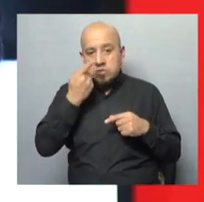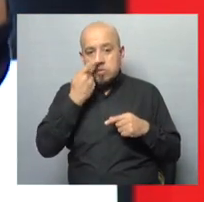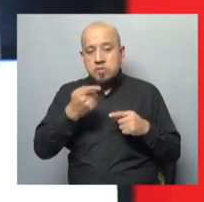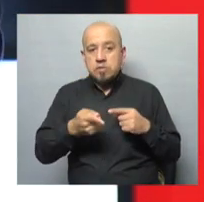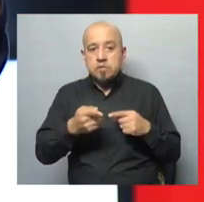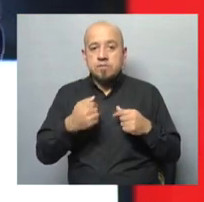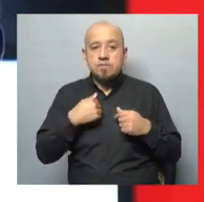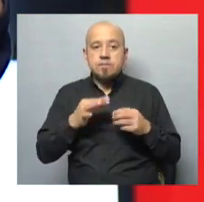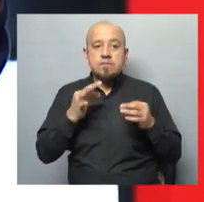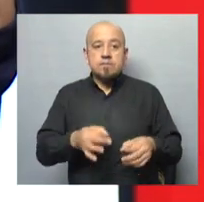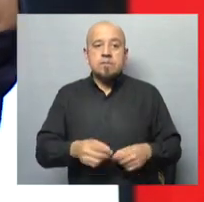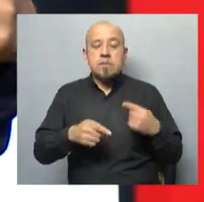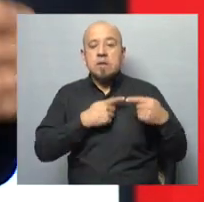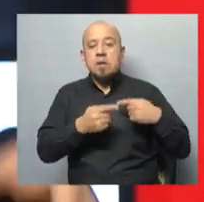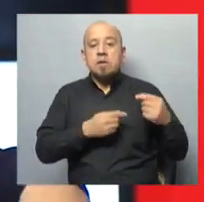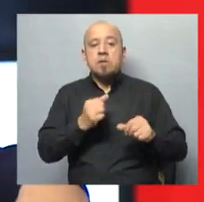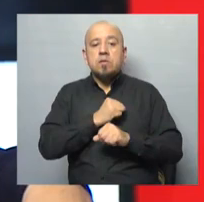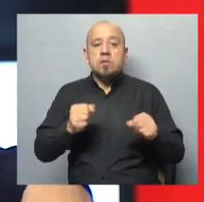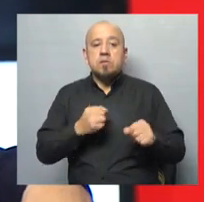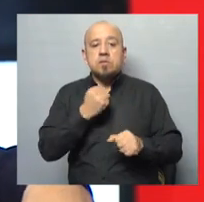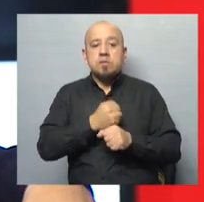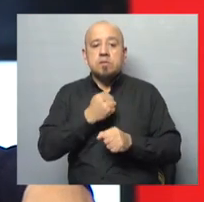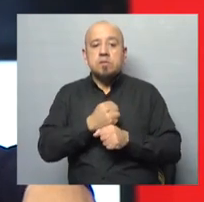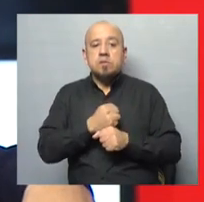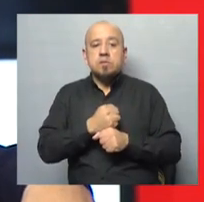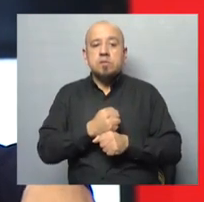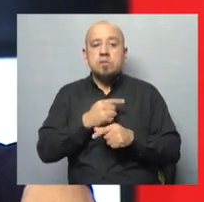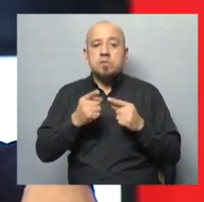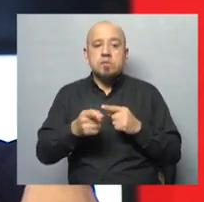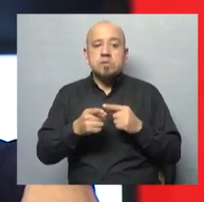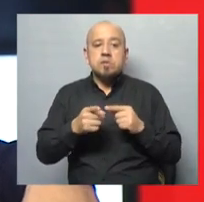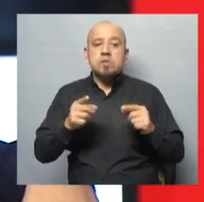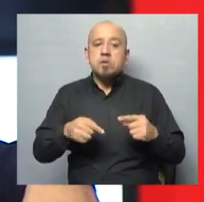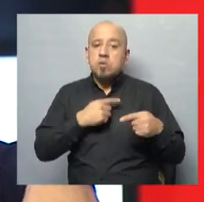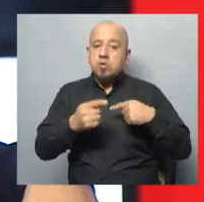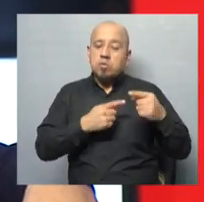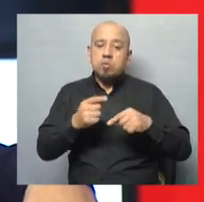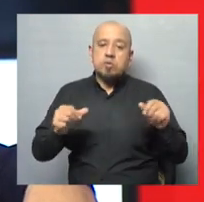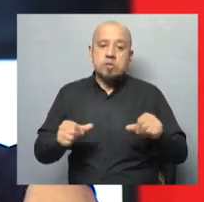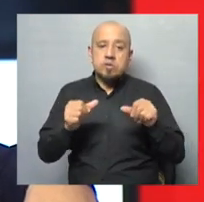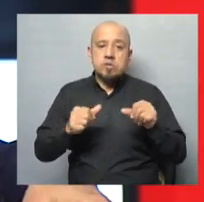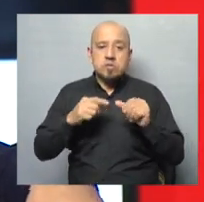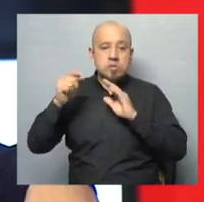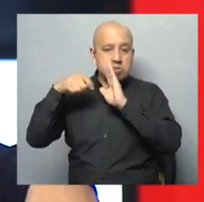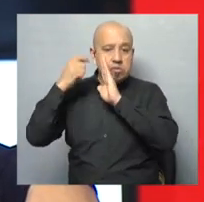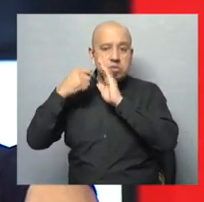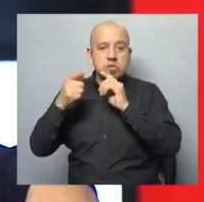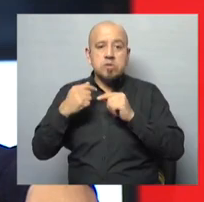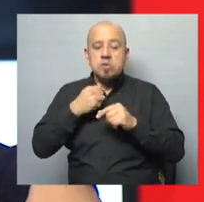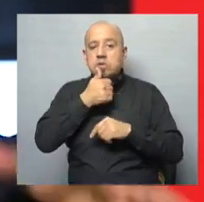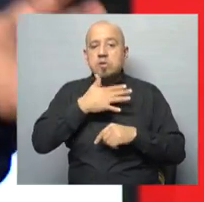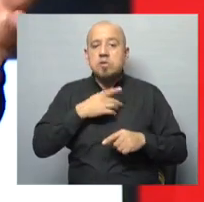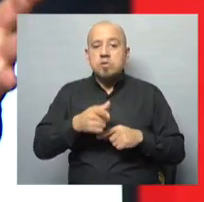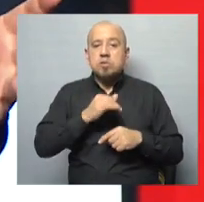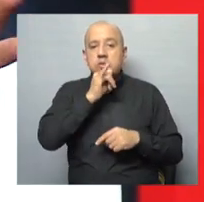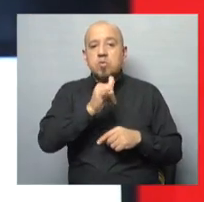que no llegue en la serie si podemos trabajar en ella con él sigamos haciendo nuestro cine con nuestra cabeza con nuestras historia con nuestros